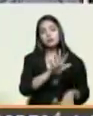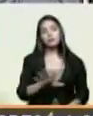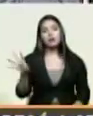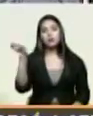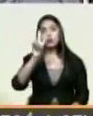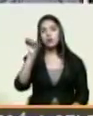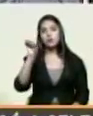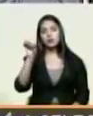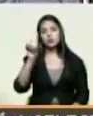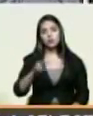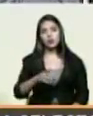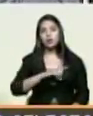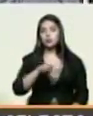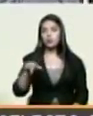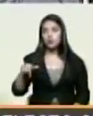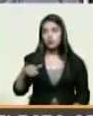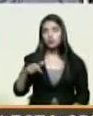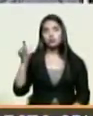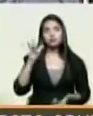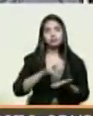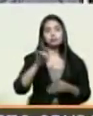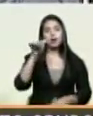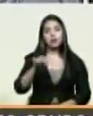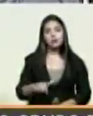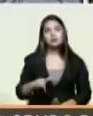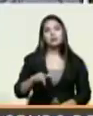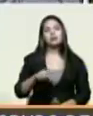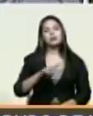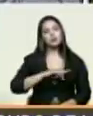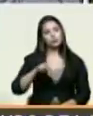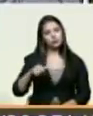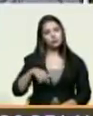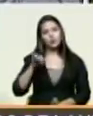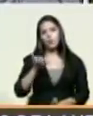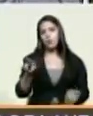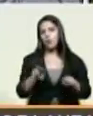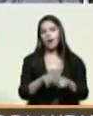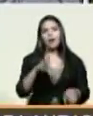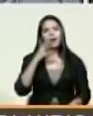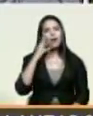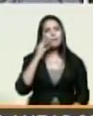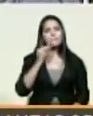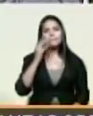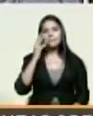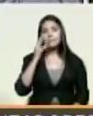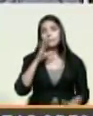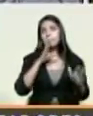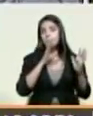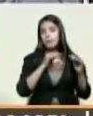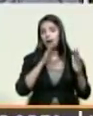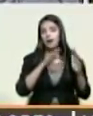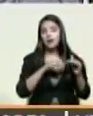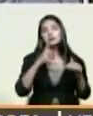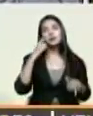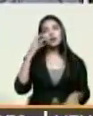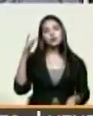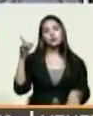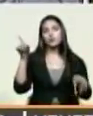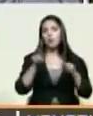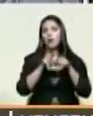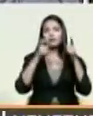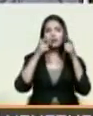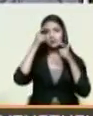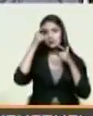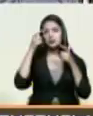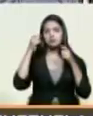Venezuela. Y nosotros los que estamos hoy acá somos producto de esa esperanza y de ese sueño de nuestro comandante Hugo Chávez, que